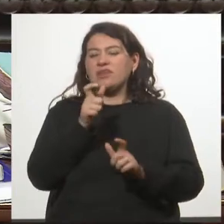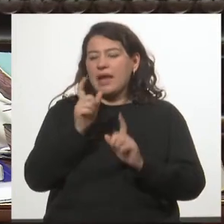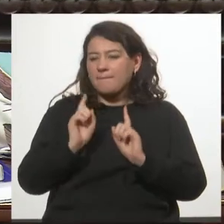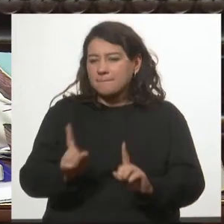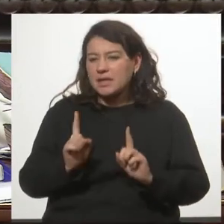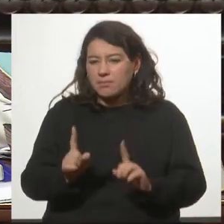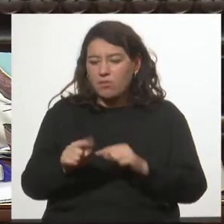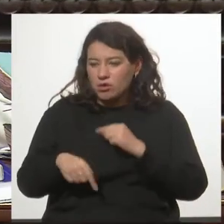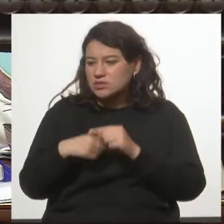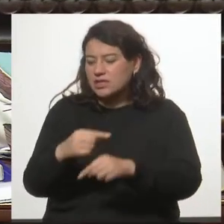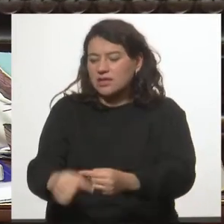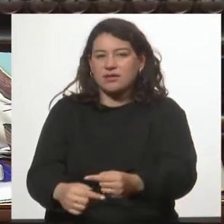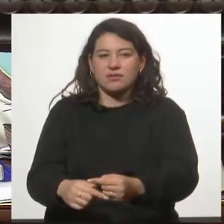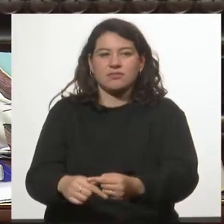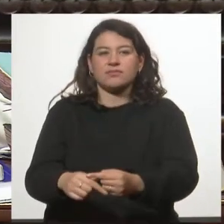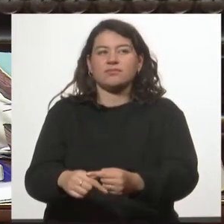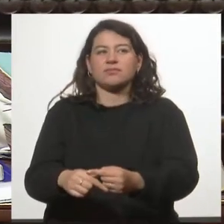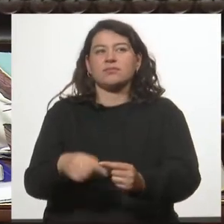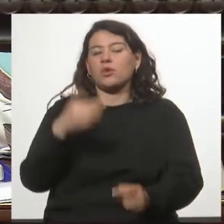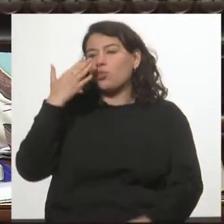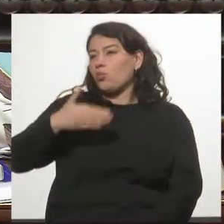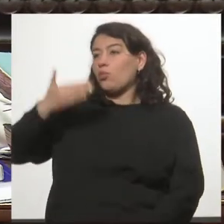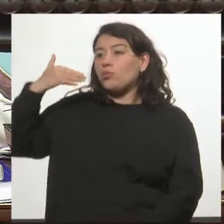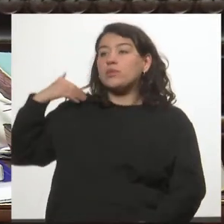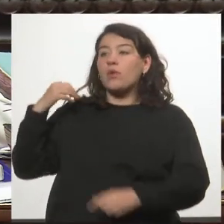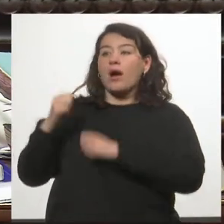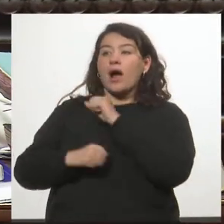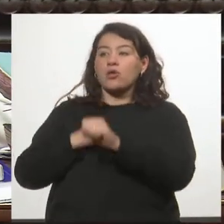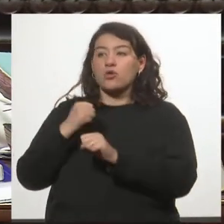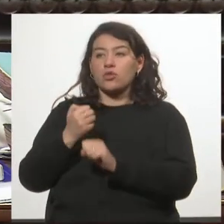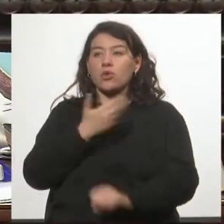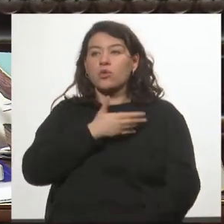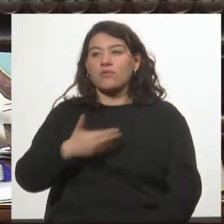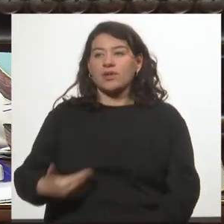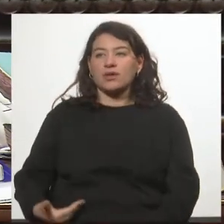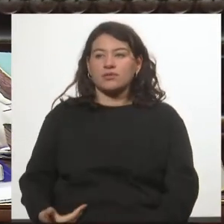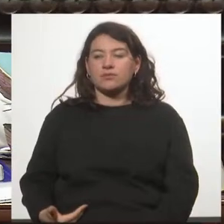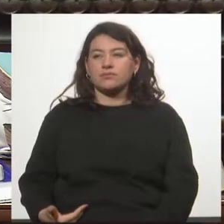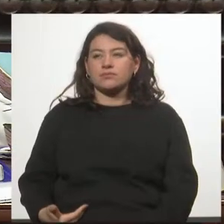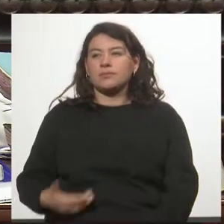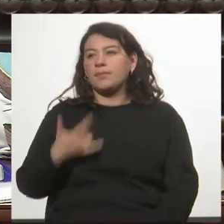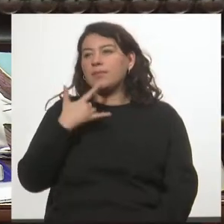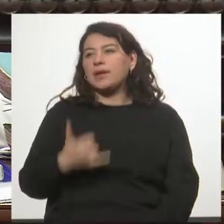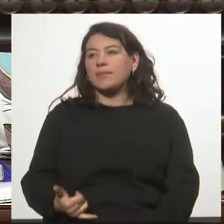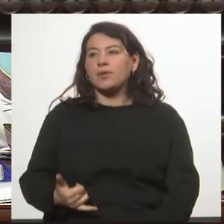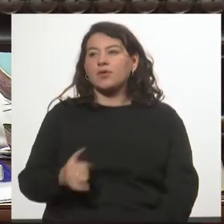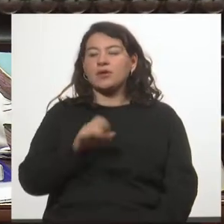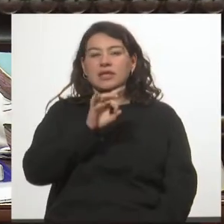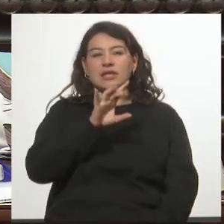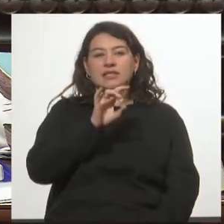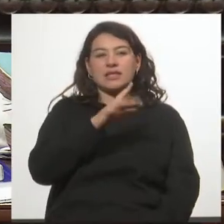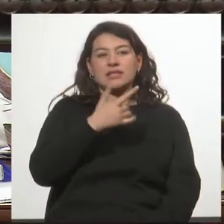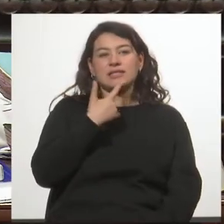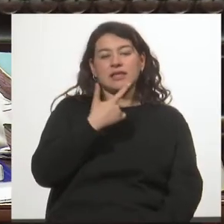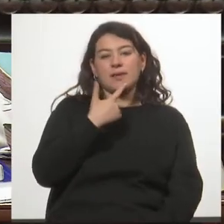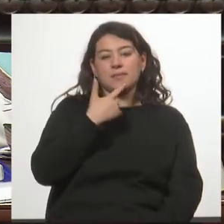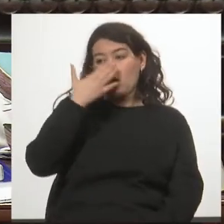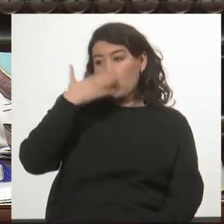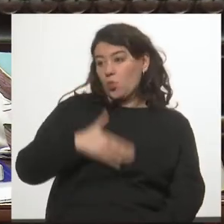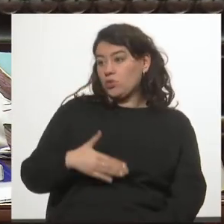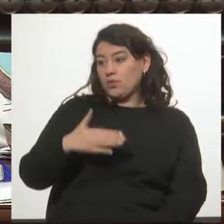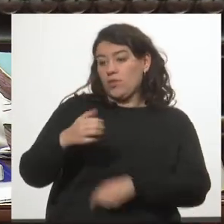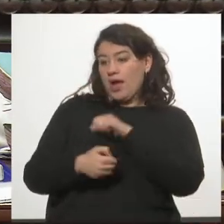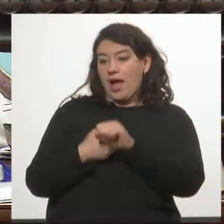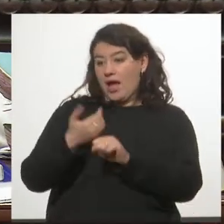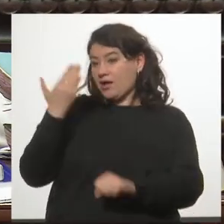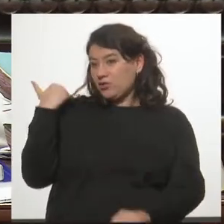que entonces en los últimos años de un gobierno por ejemplo desde el 15 de septiembre en el último año de